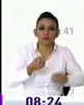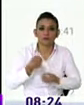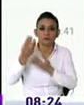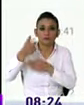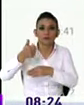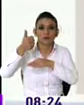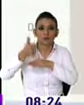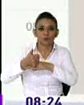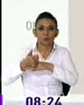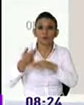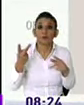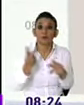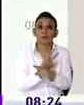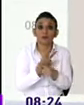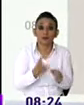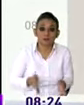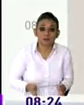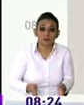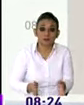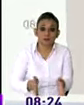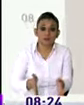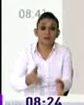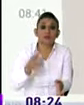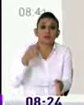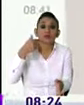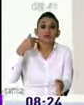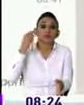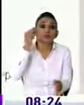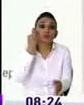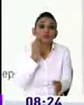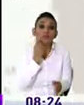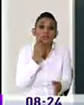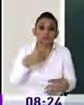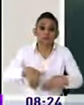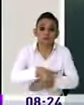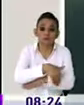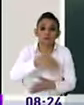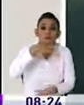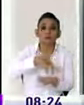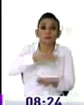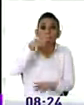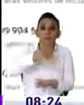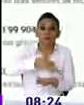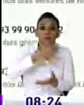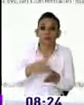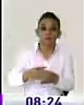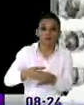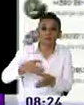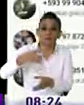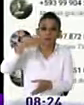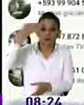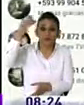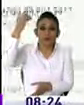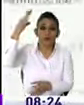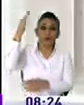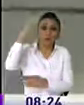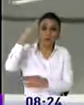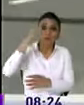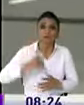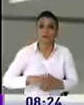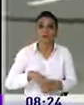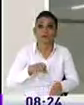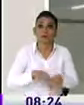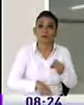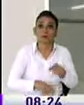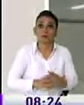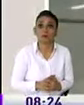Ecuador, peligro inminente en la calle Mercial Sucre y Baltasar Loaiza, sector de la Magdalena. El poste está en mal estado. Está minado